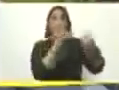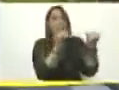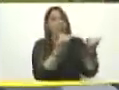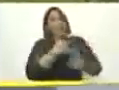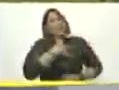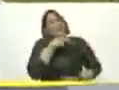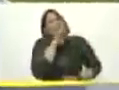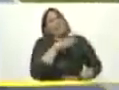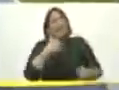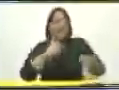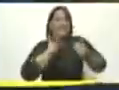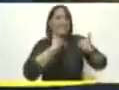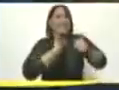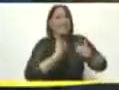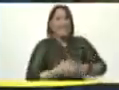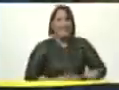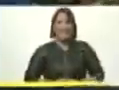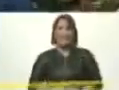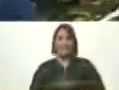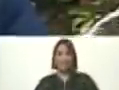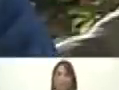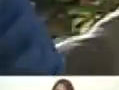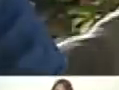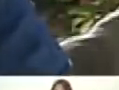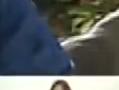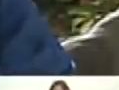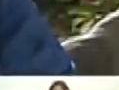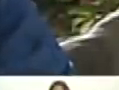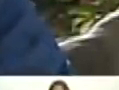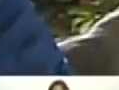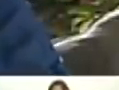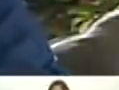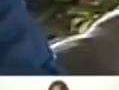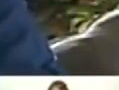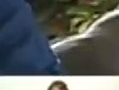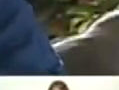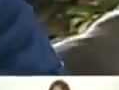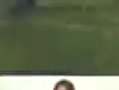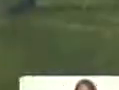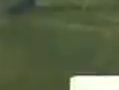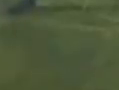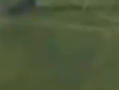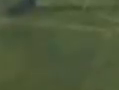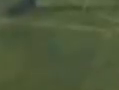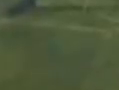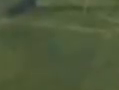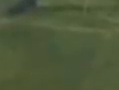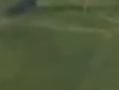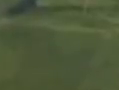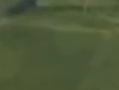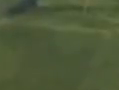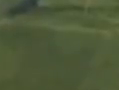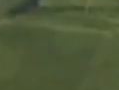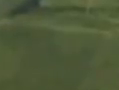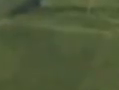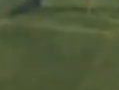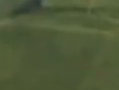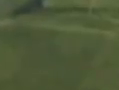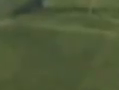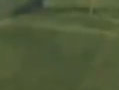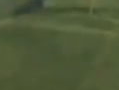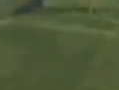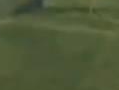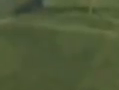sufrir Qué idioma la salsa Gracias gracias gracias